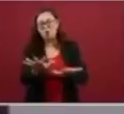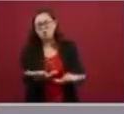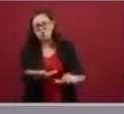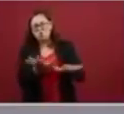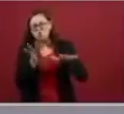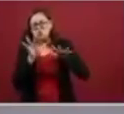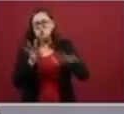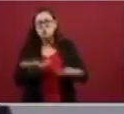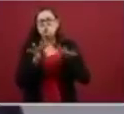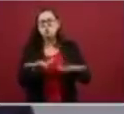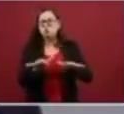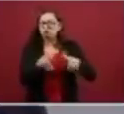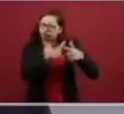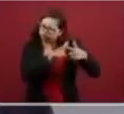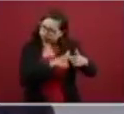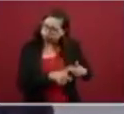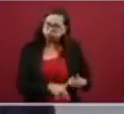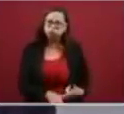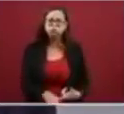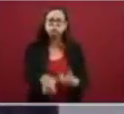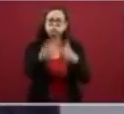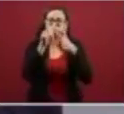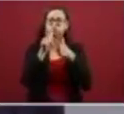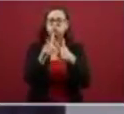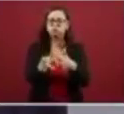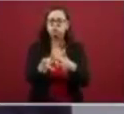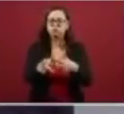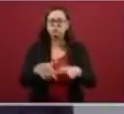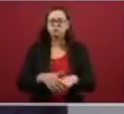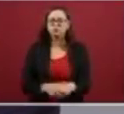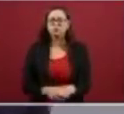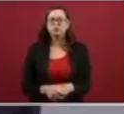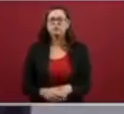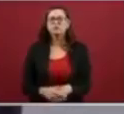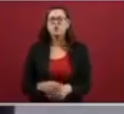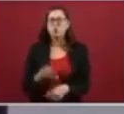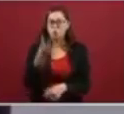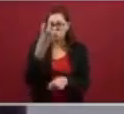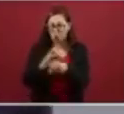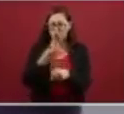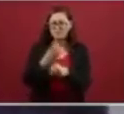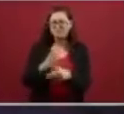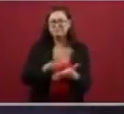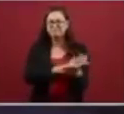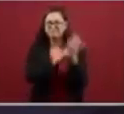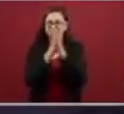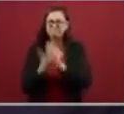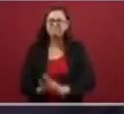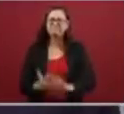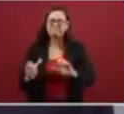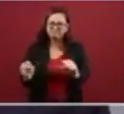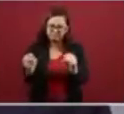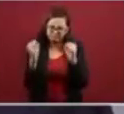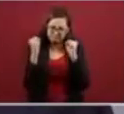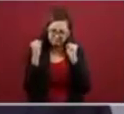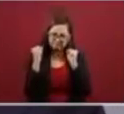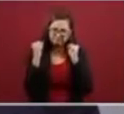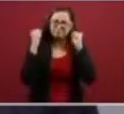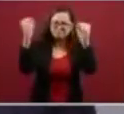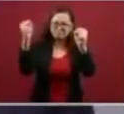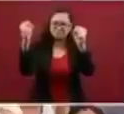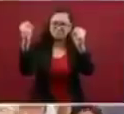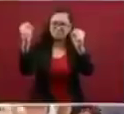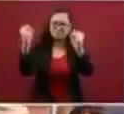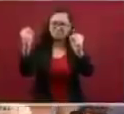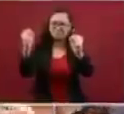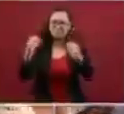México Tenochtitlan. ¡Que viva la cuarta transformación de la vida pública de